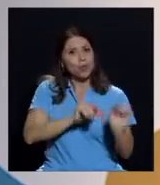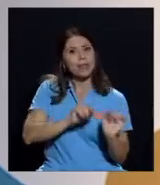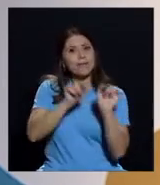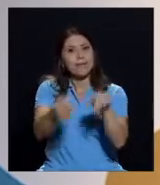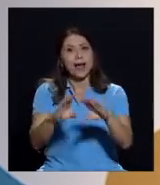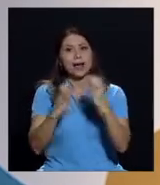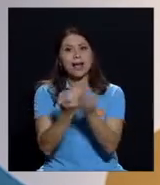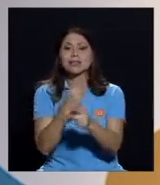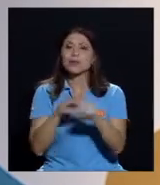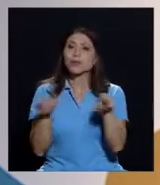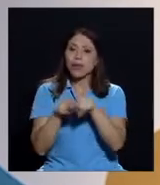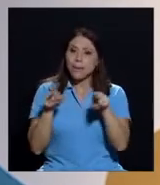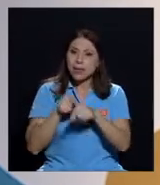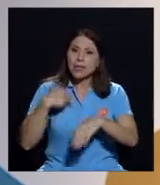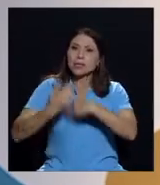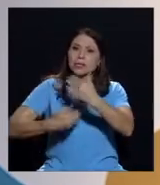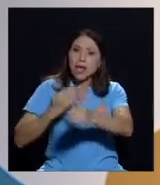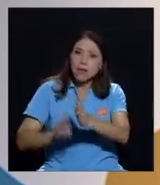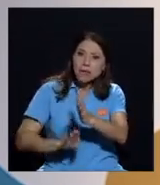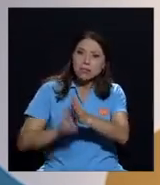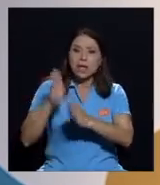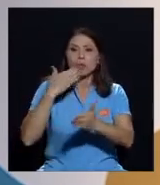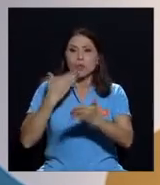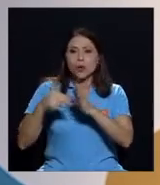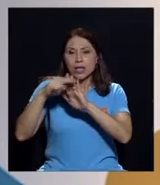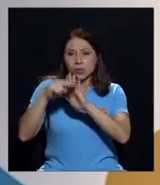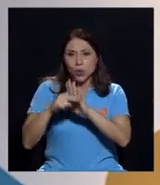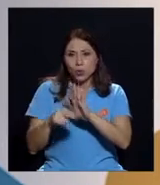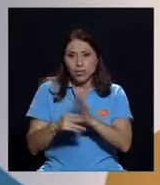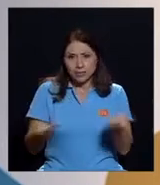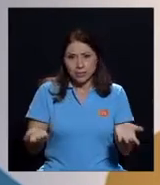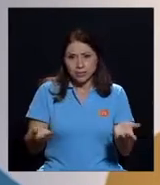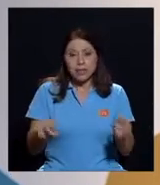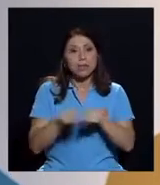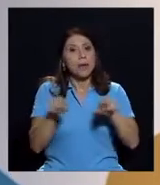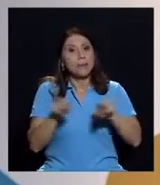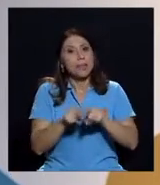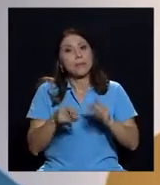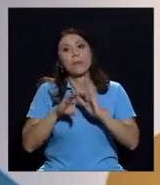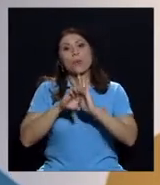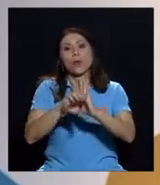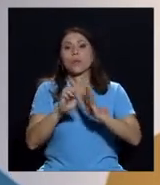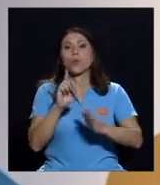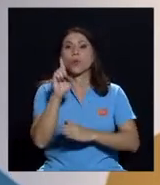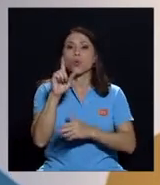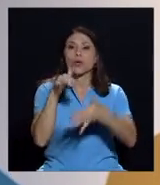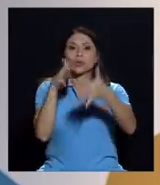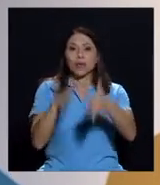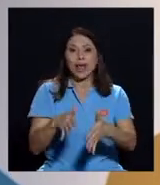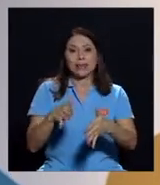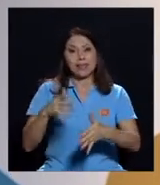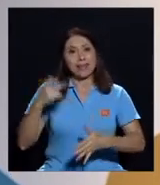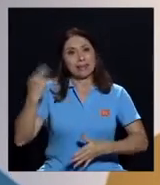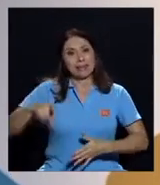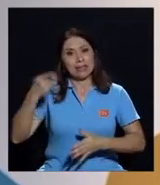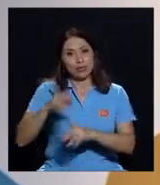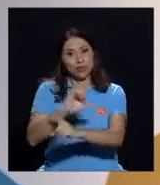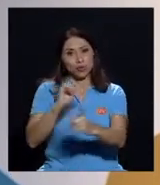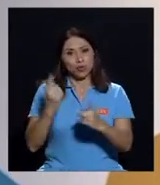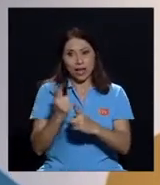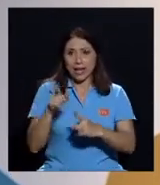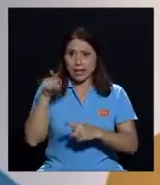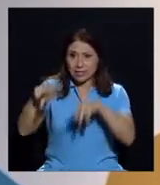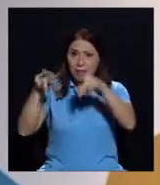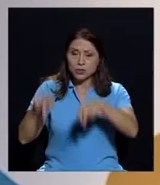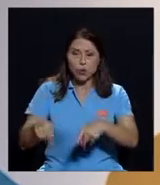que esté avanzando que está sacando buenas notas inclusive porque no si hay un estudiante en riesgo social que tiene un desempeño académico